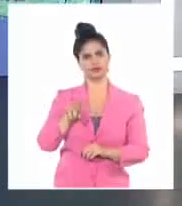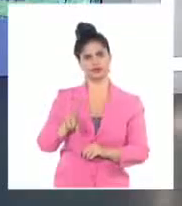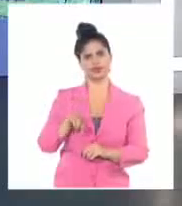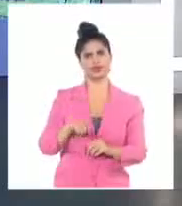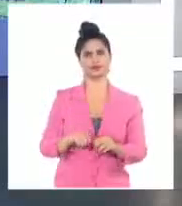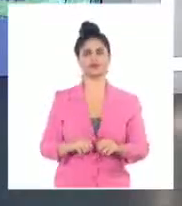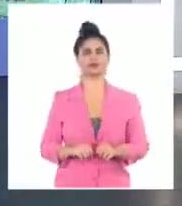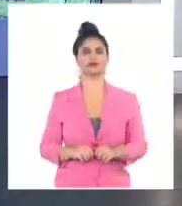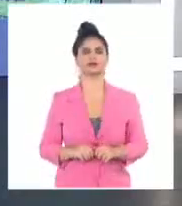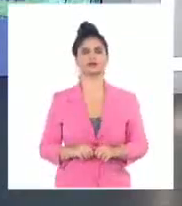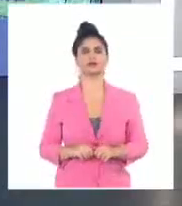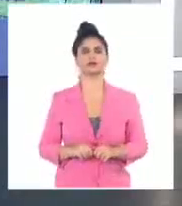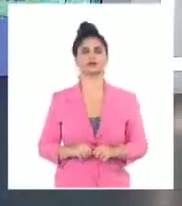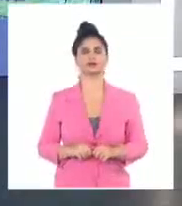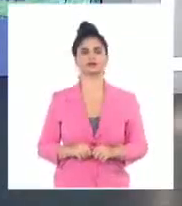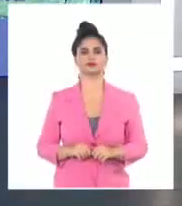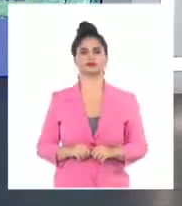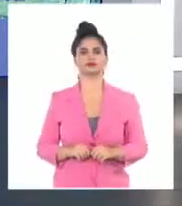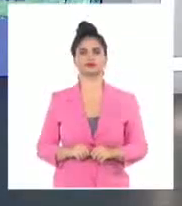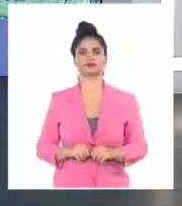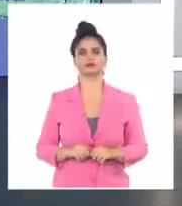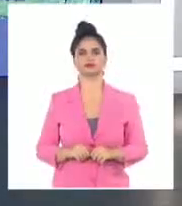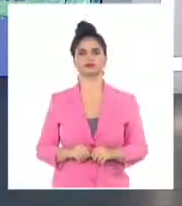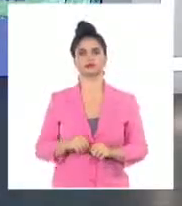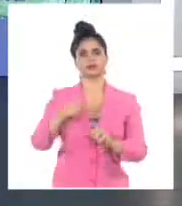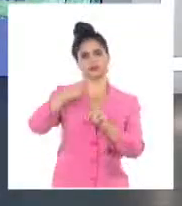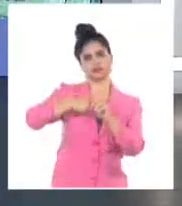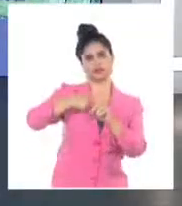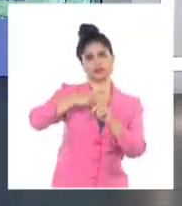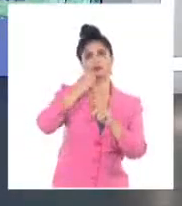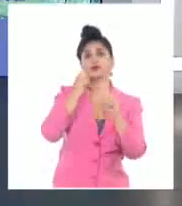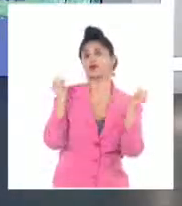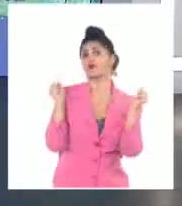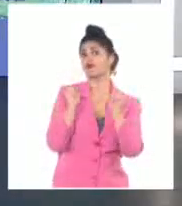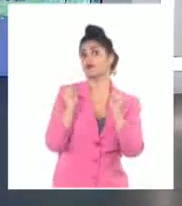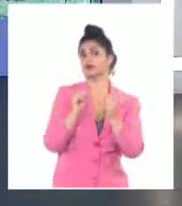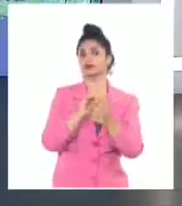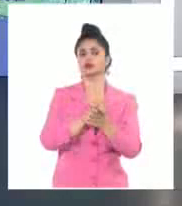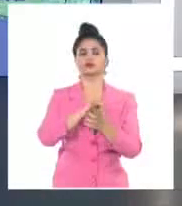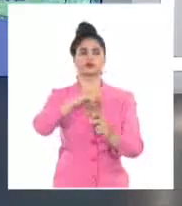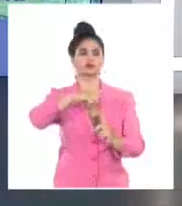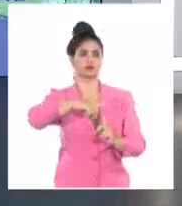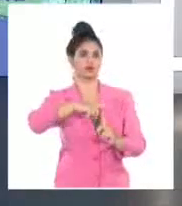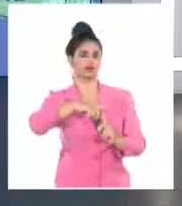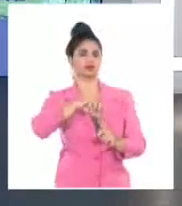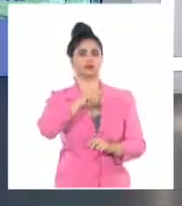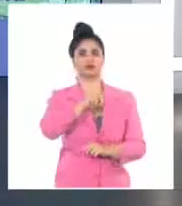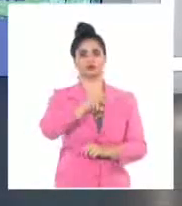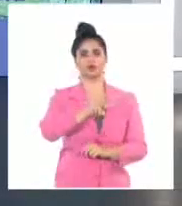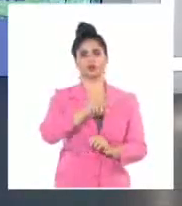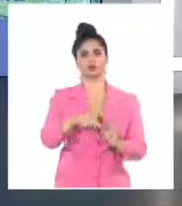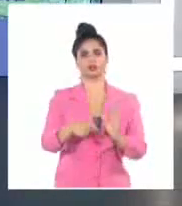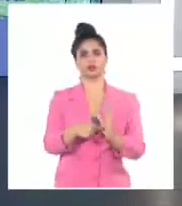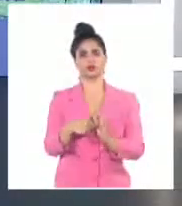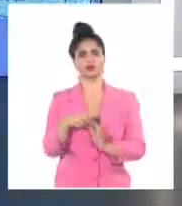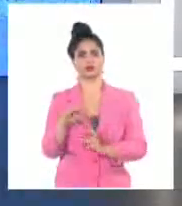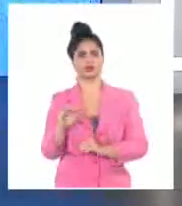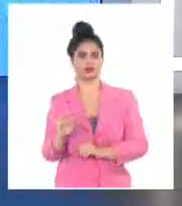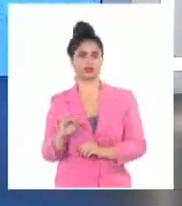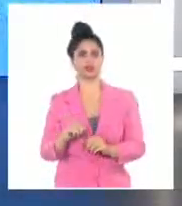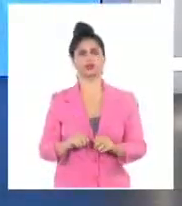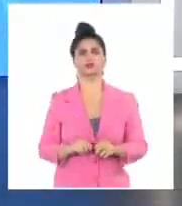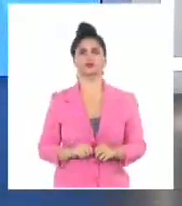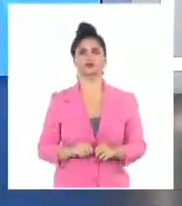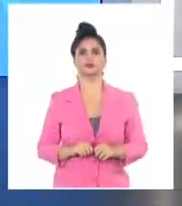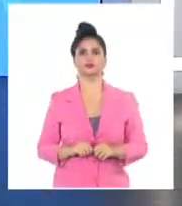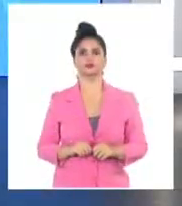interior de la parte occidental del país, y el valor más bajo estuvo en Indio Tuey, en la provincia de Matanzas, con 12.7 grados Celsius. Para el resto de esta jornada, pues